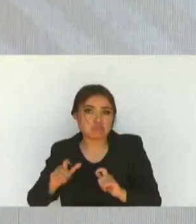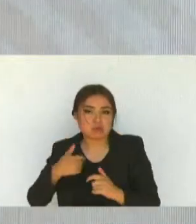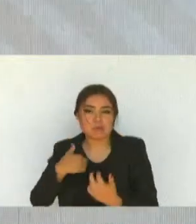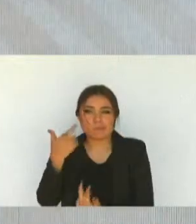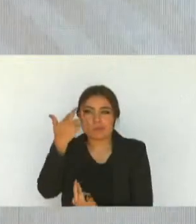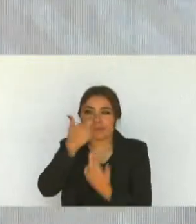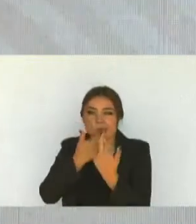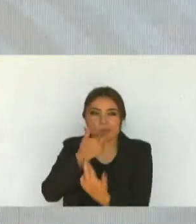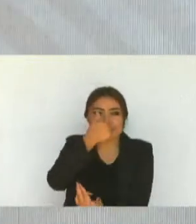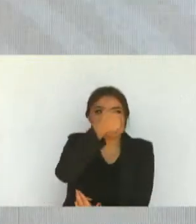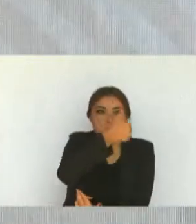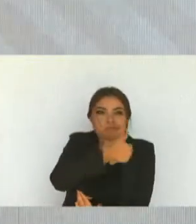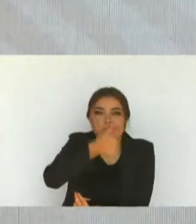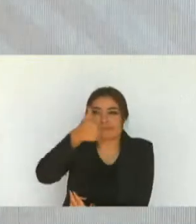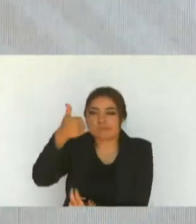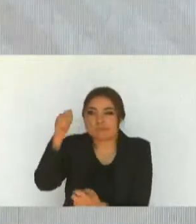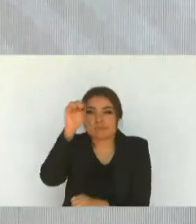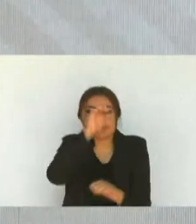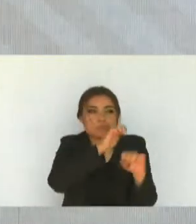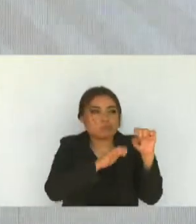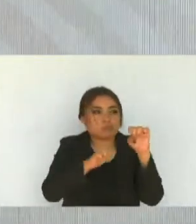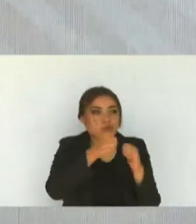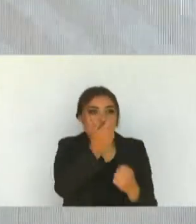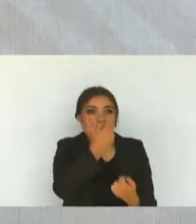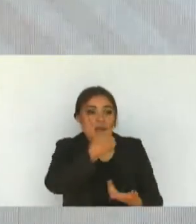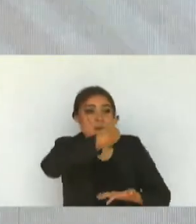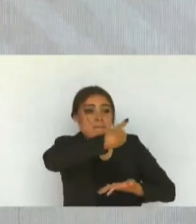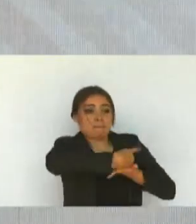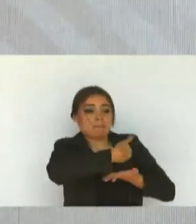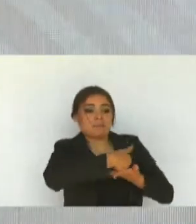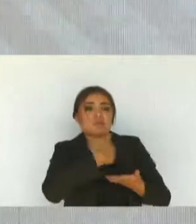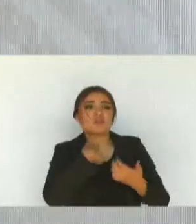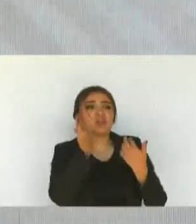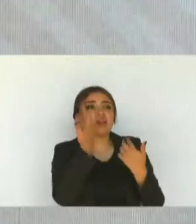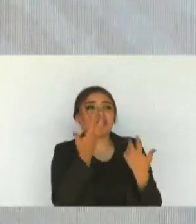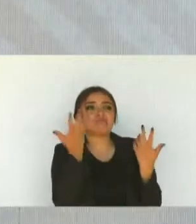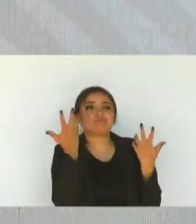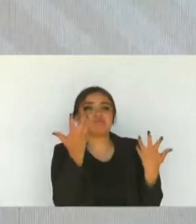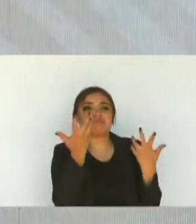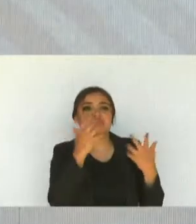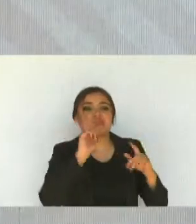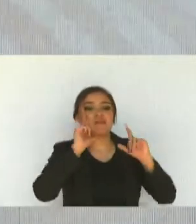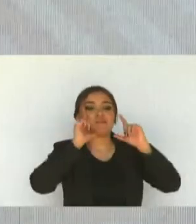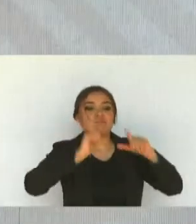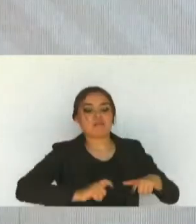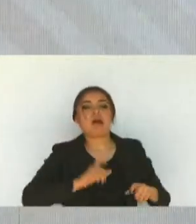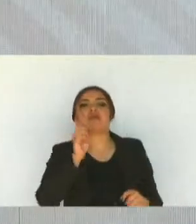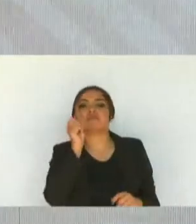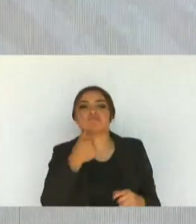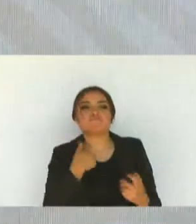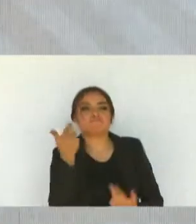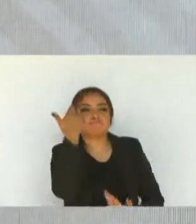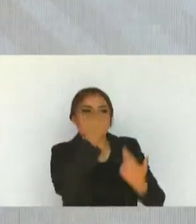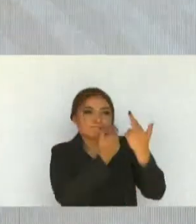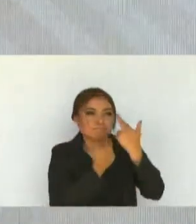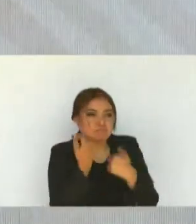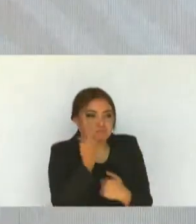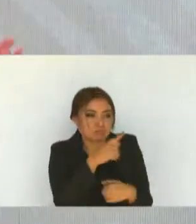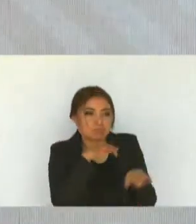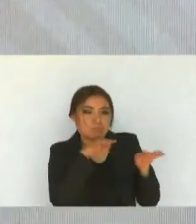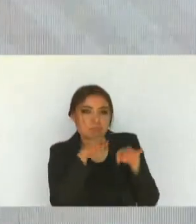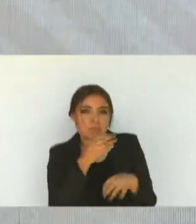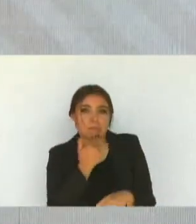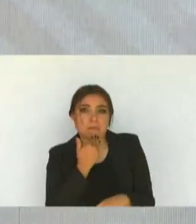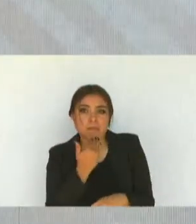por empresa, los que así lo solicitan, sobre todo espacio, donde hay un espacio adecuado de trabajo, donde hay